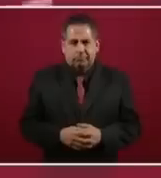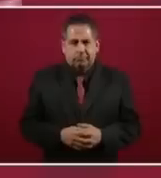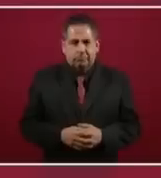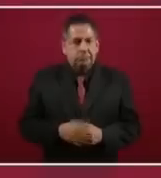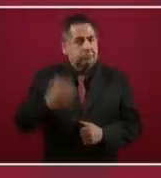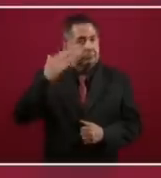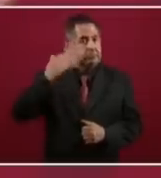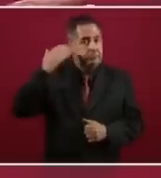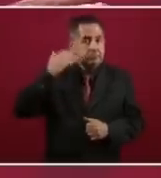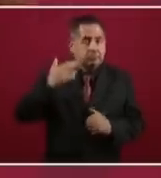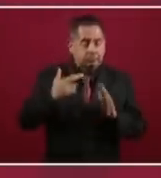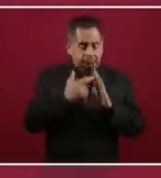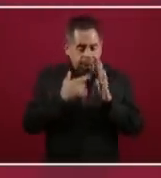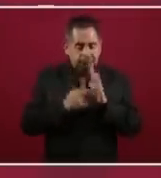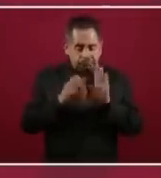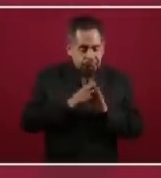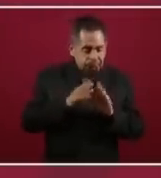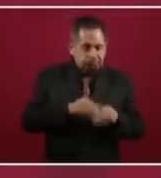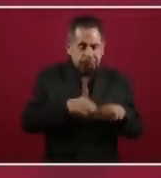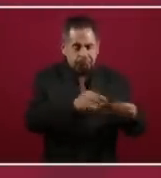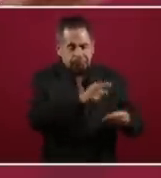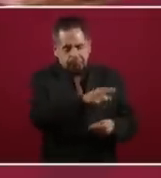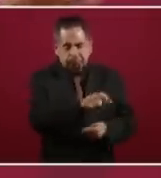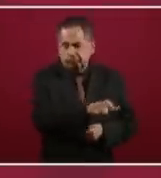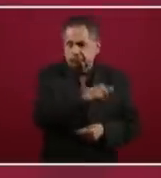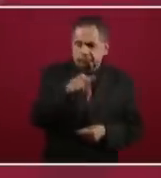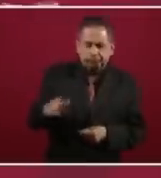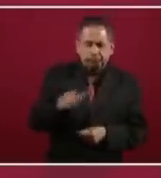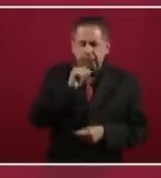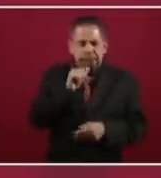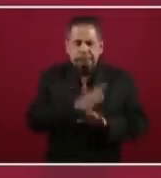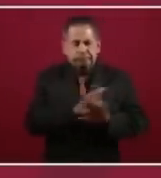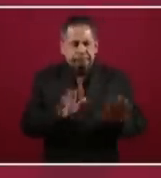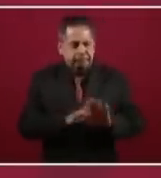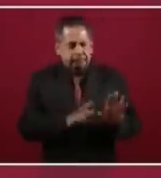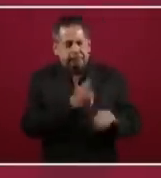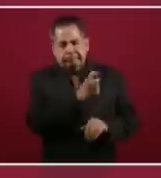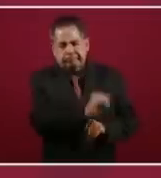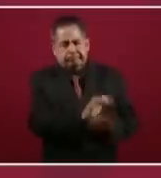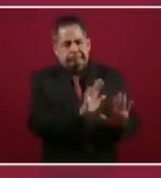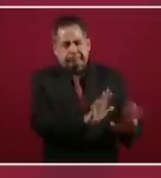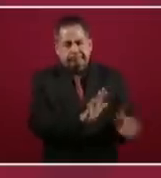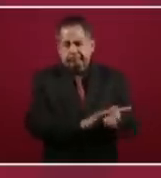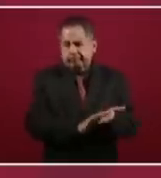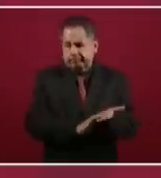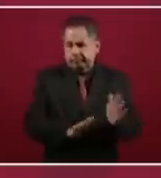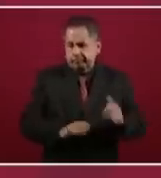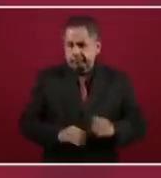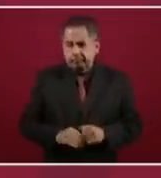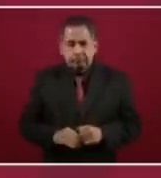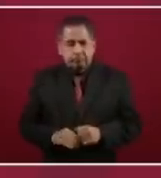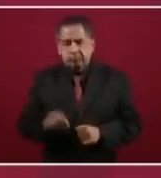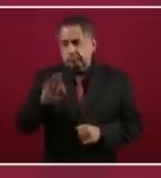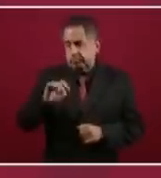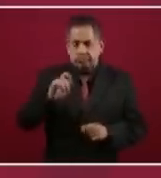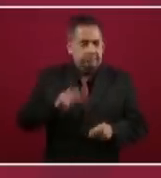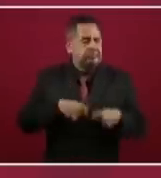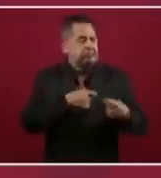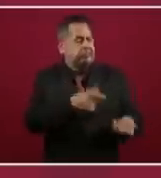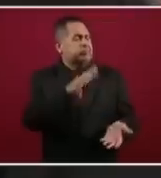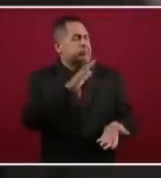mecanismos para no pagar impuestos, la consolidación fiscal, por ejemplo,